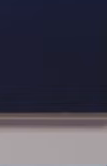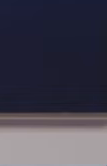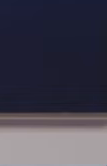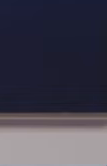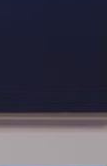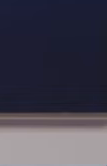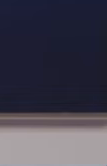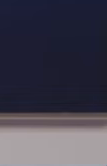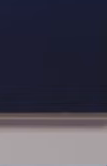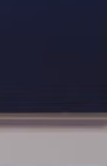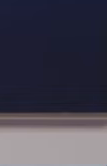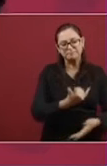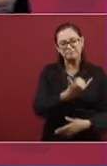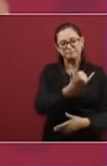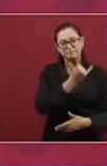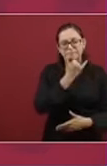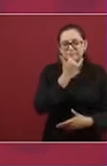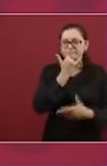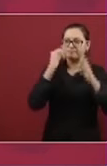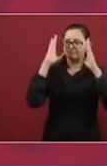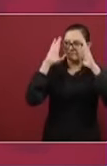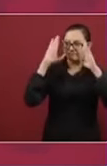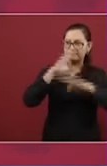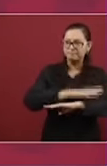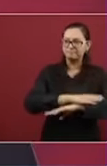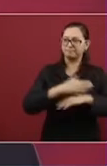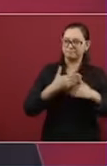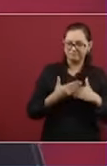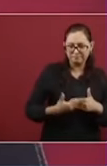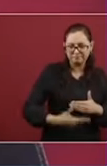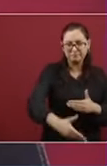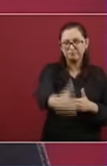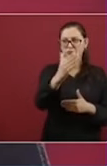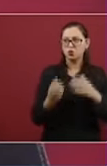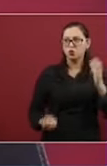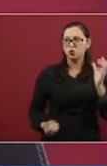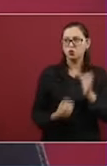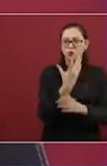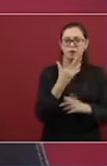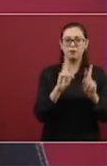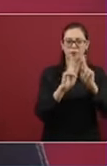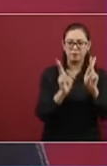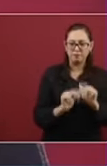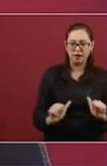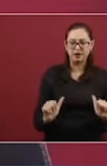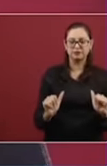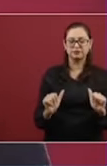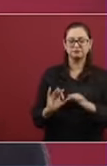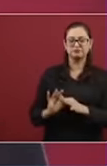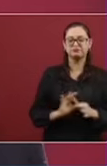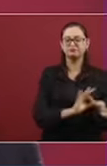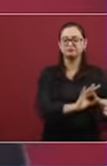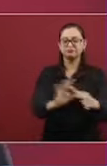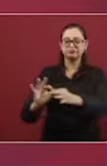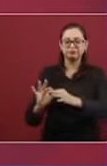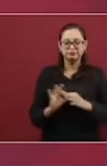que en España o en cualquier país europeo pasará algo así sería la de bacle pero eh México se ha convertido en un país donde la vida vale muy poco La vida no